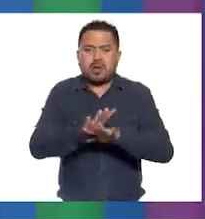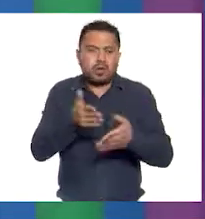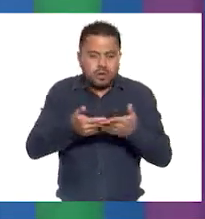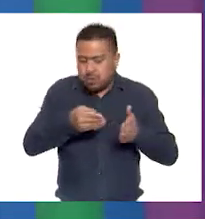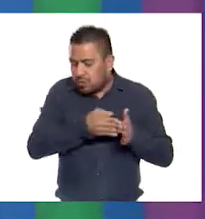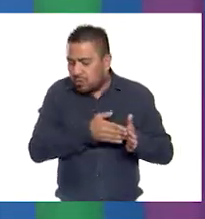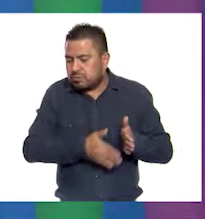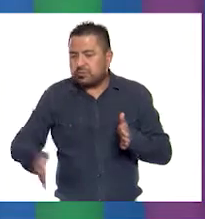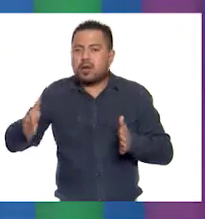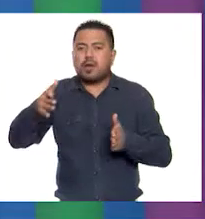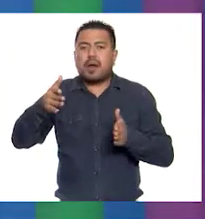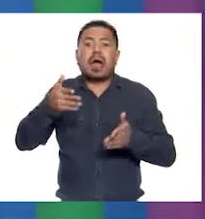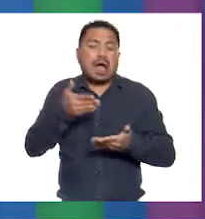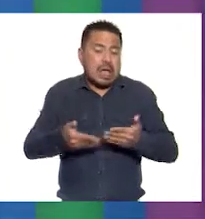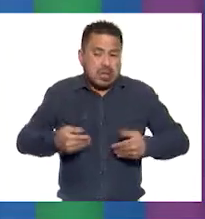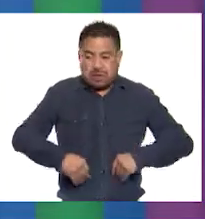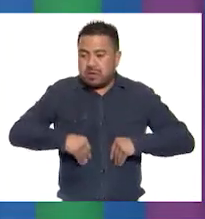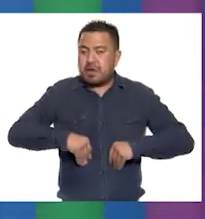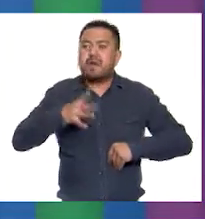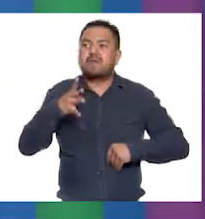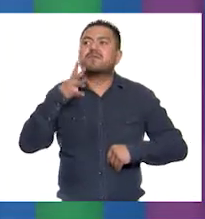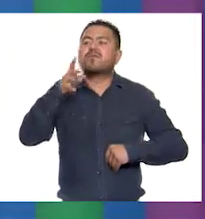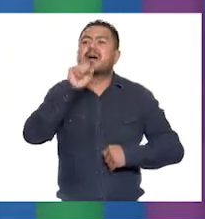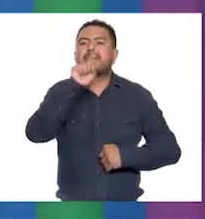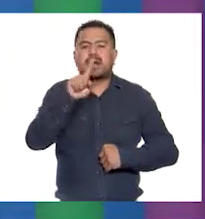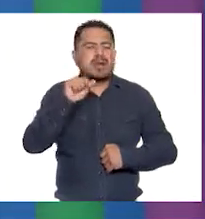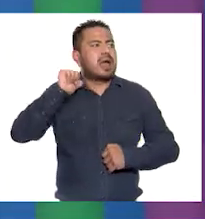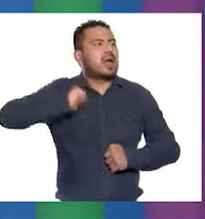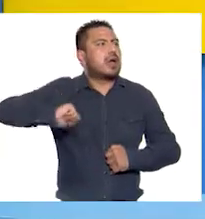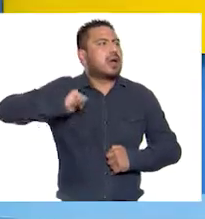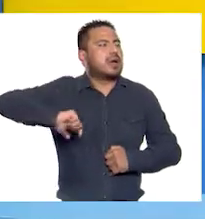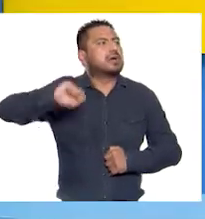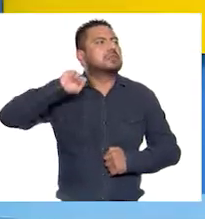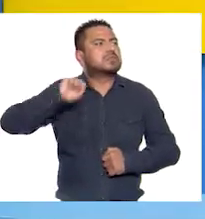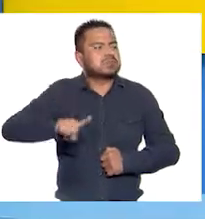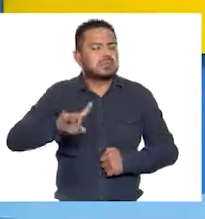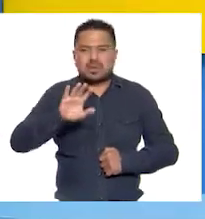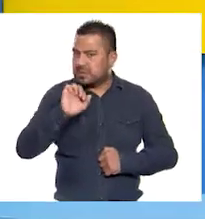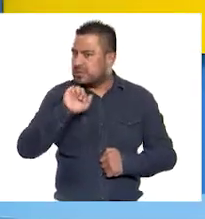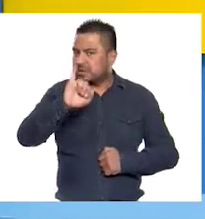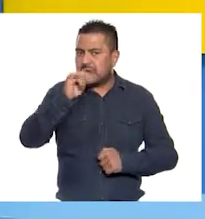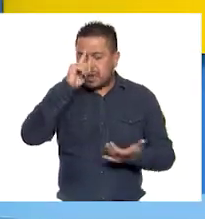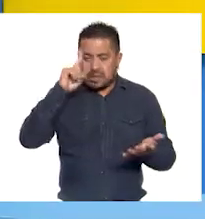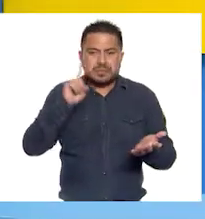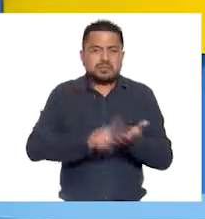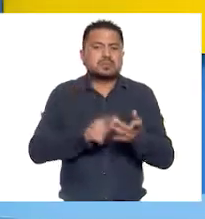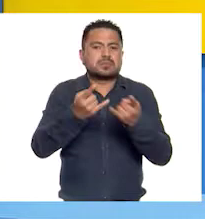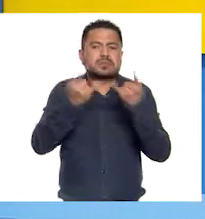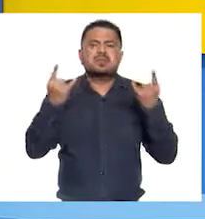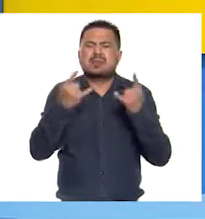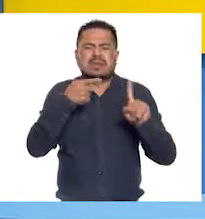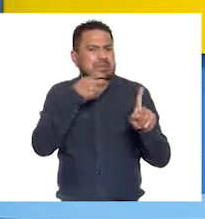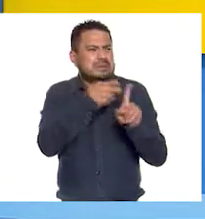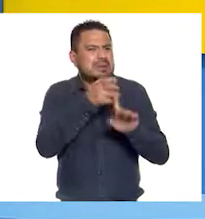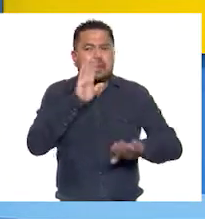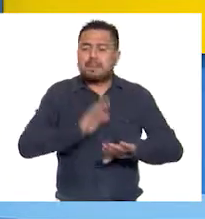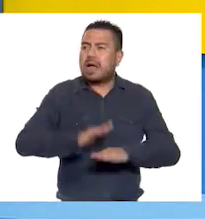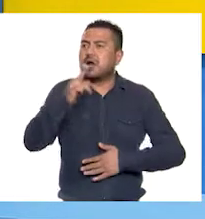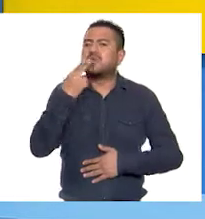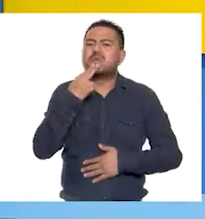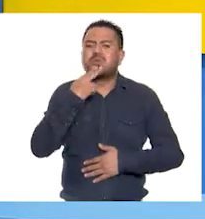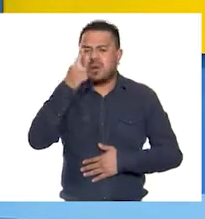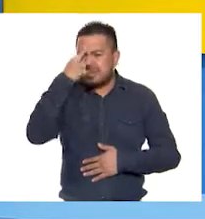presente y nuestro futuro en función de lo que fuimos en el pasado. Sí, creo que la historia resulta muy útil